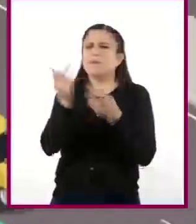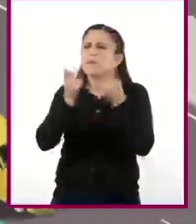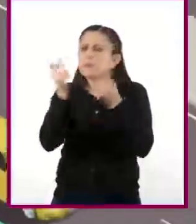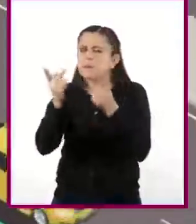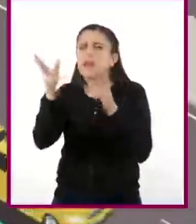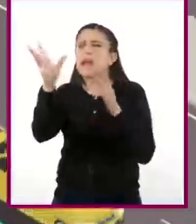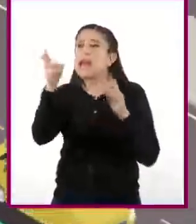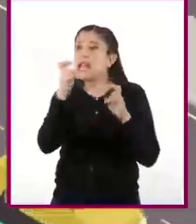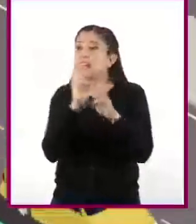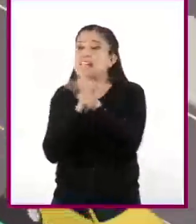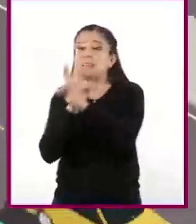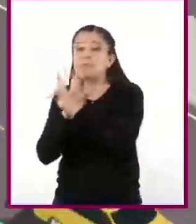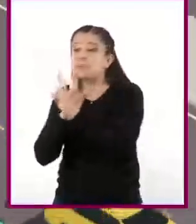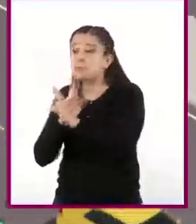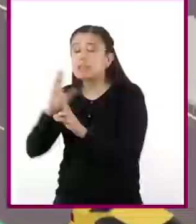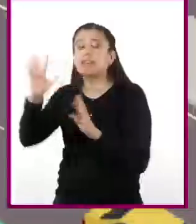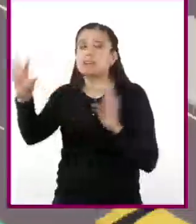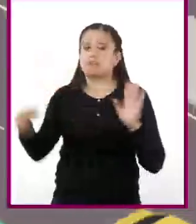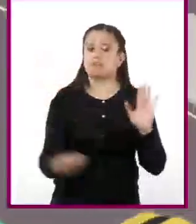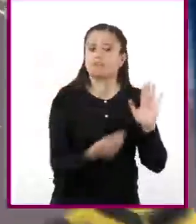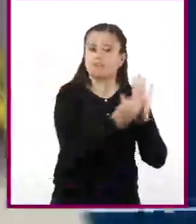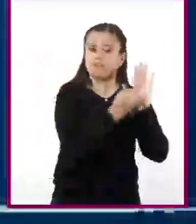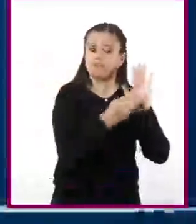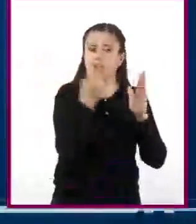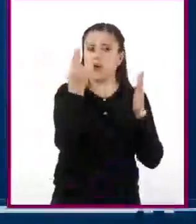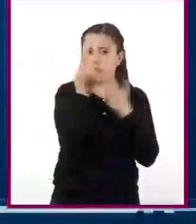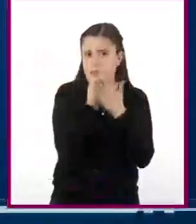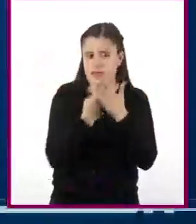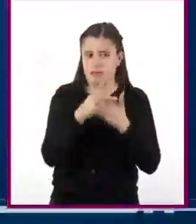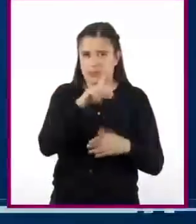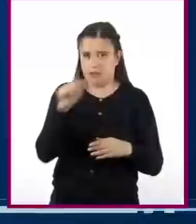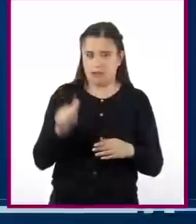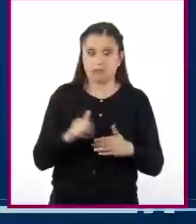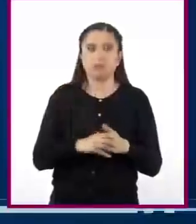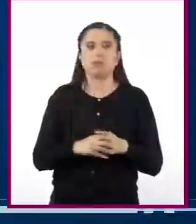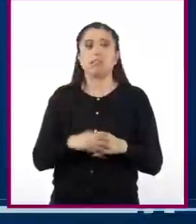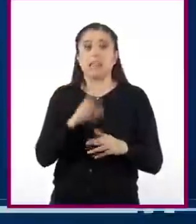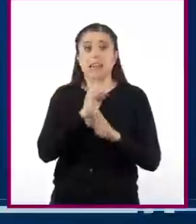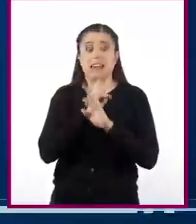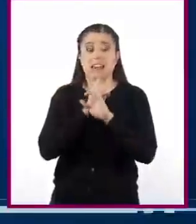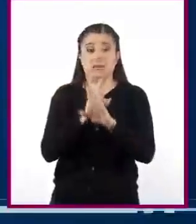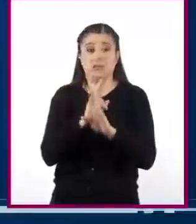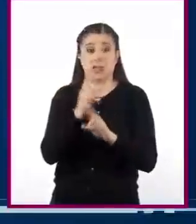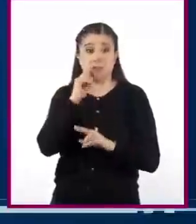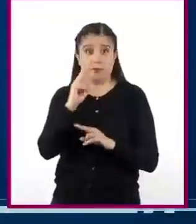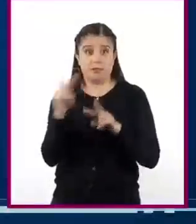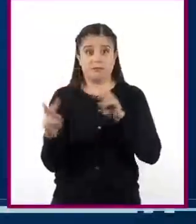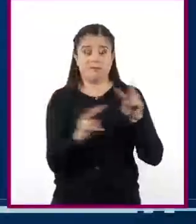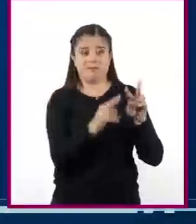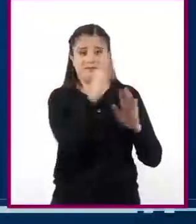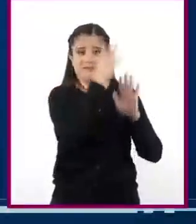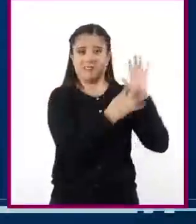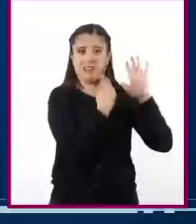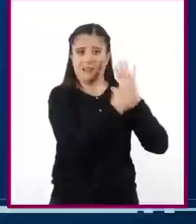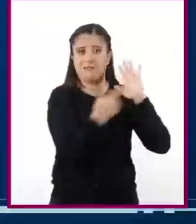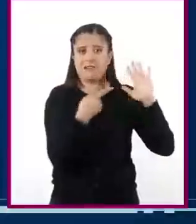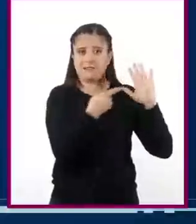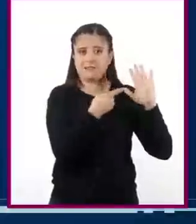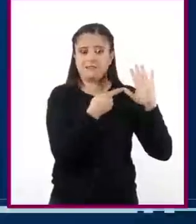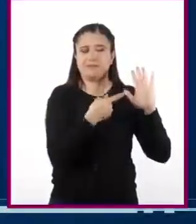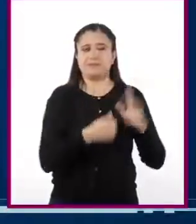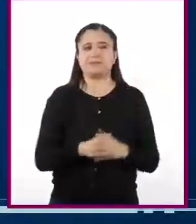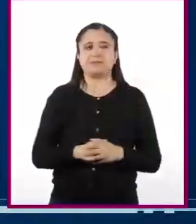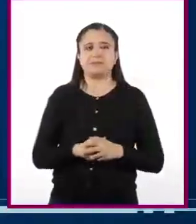saber cuánto tiempo invertían para llegar a su trabajo. Los resultados de la encuesta aparecen en la siguiente tabla.